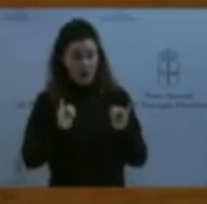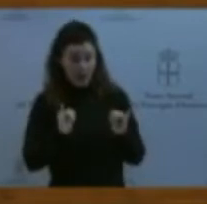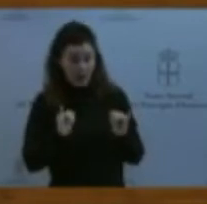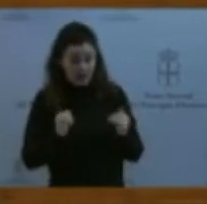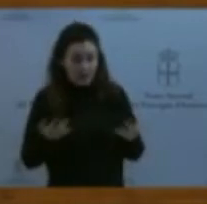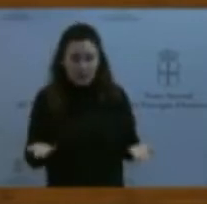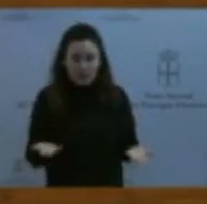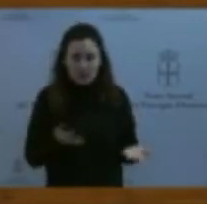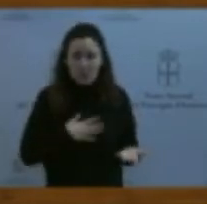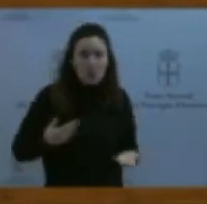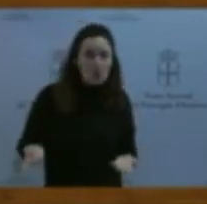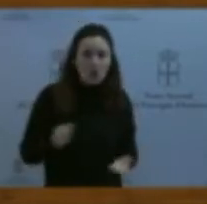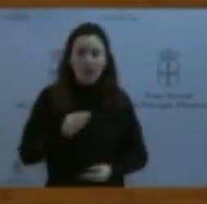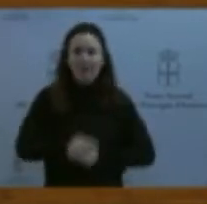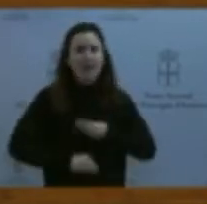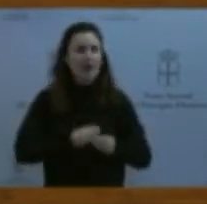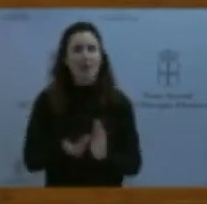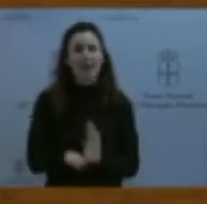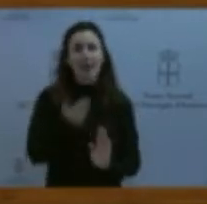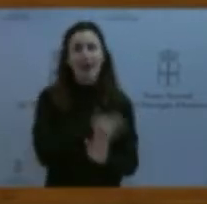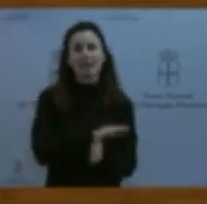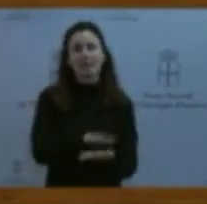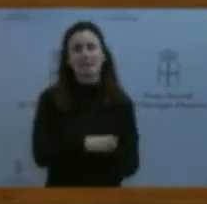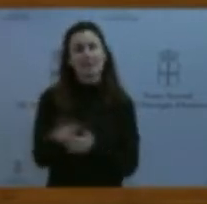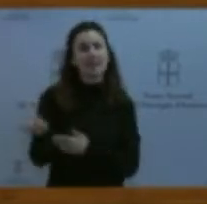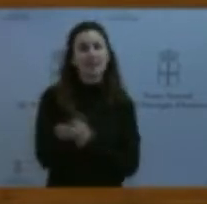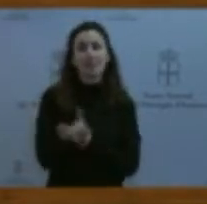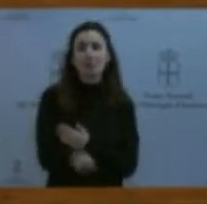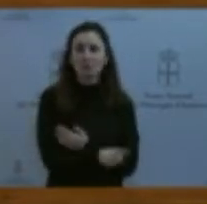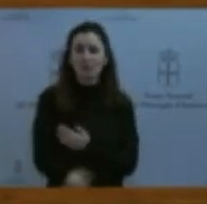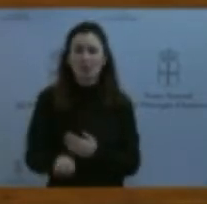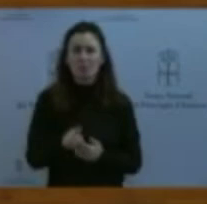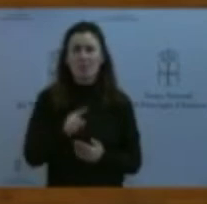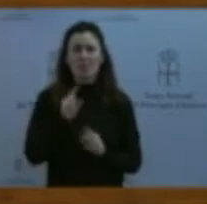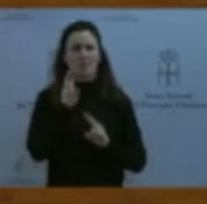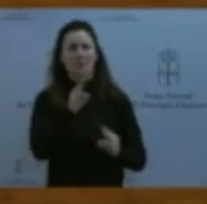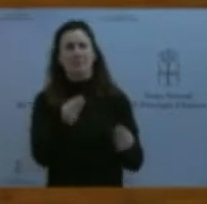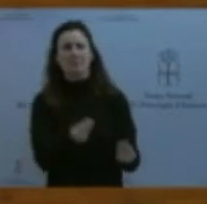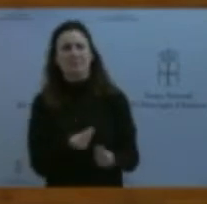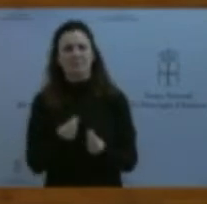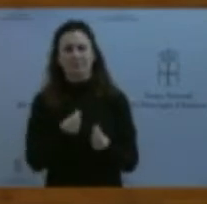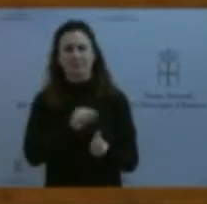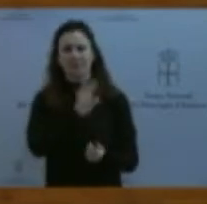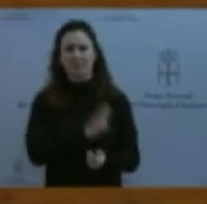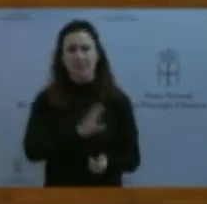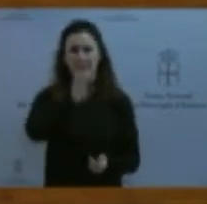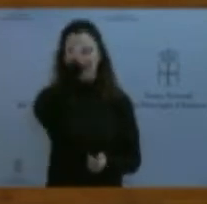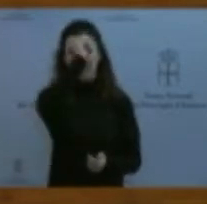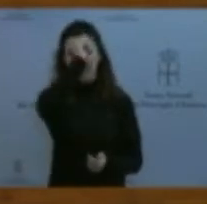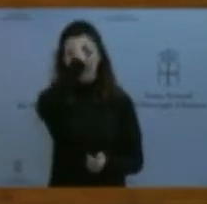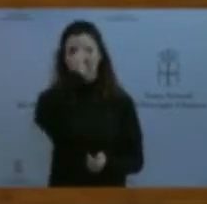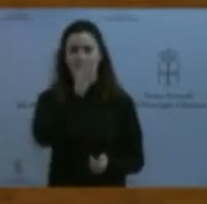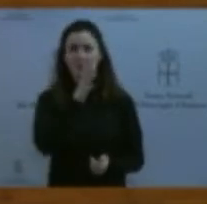de atracción, que me da la sensación de que no tienen ni idea. Y luego volvemos también a la parte en la que ustedes hacen esas consultas previas para lanzar este